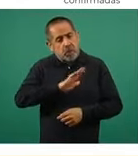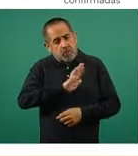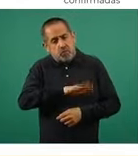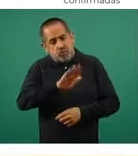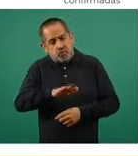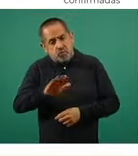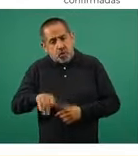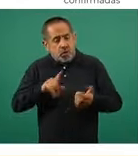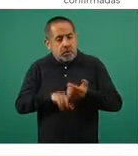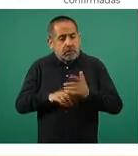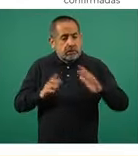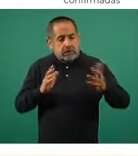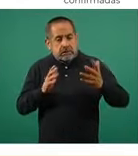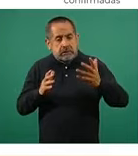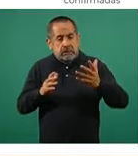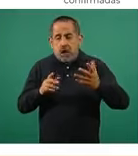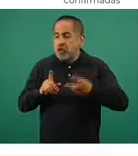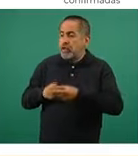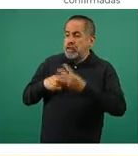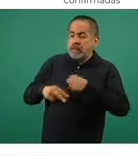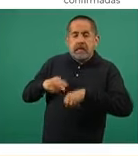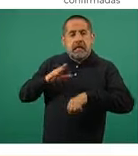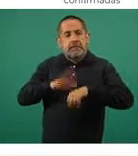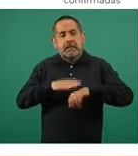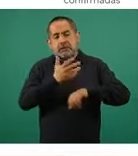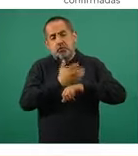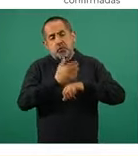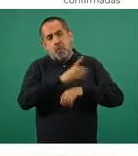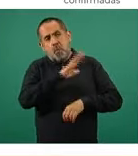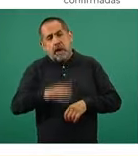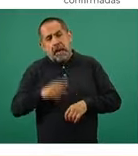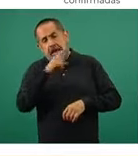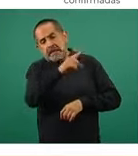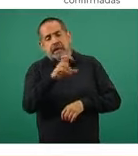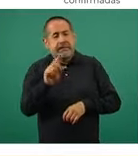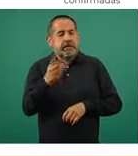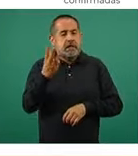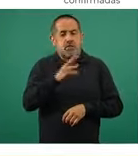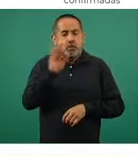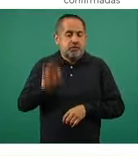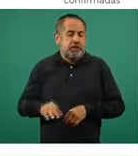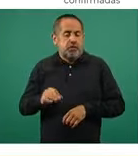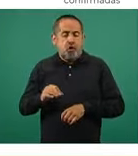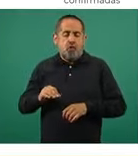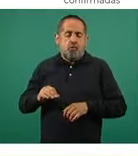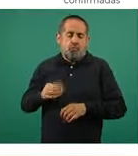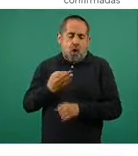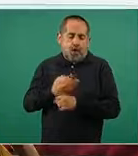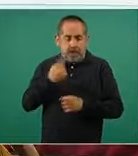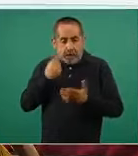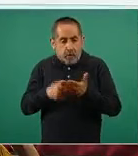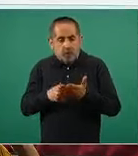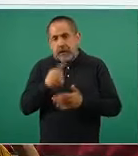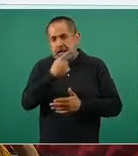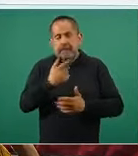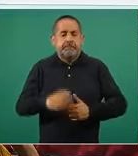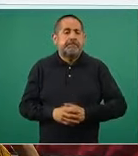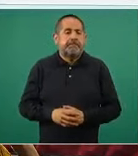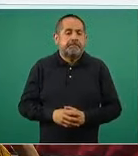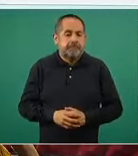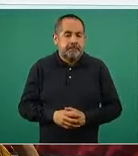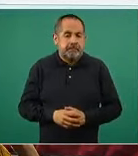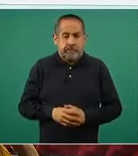en relación al país de proveniencia, lo cual concentra el 33% de la estadística que actualmente llevamos. Esta